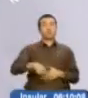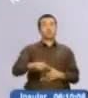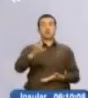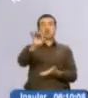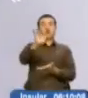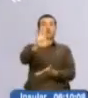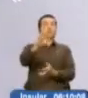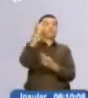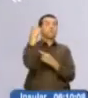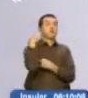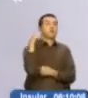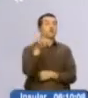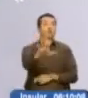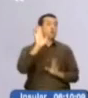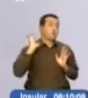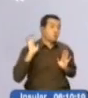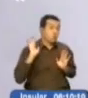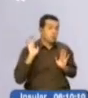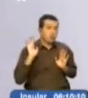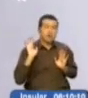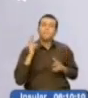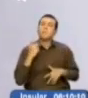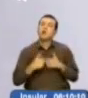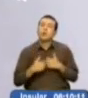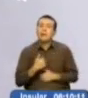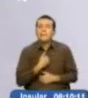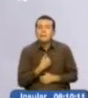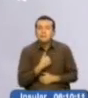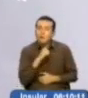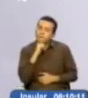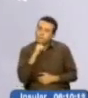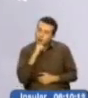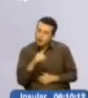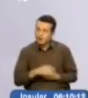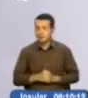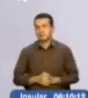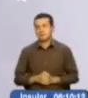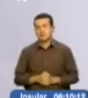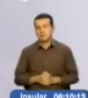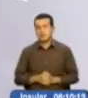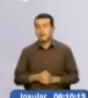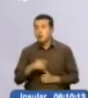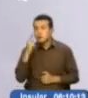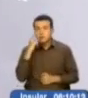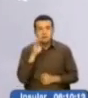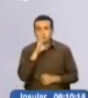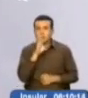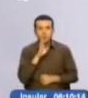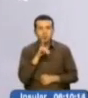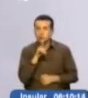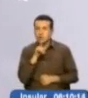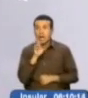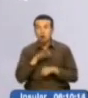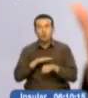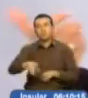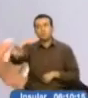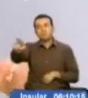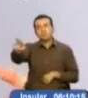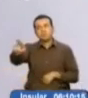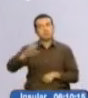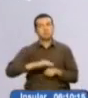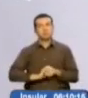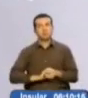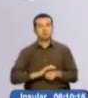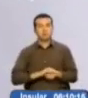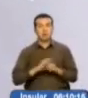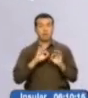Parecería ser, está mal, creo que es uno de los problemas, ¿no? Pero parecería que necesitamos buscar culpables siempre, ¿no? Culpables de lo que está